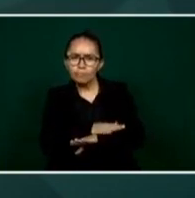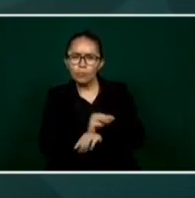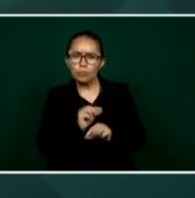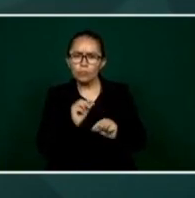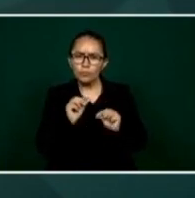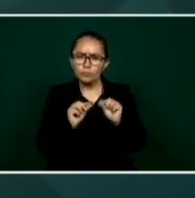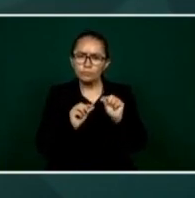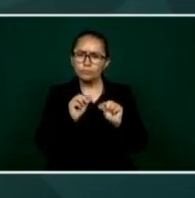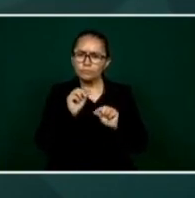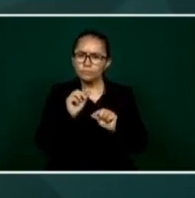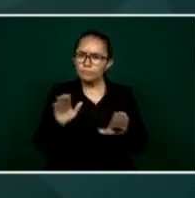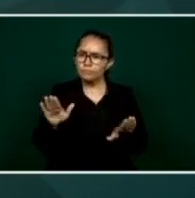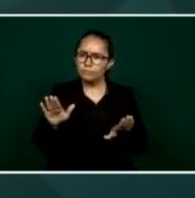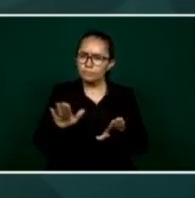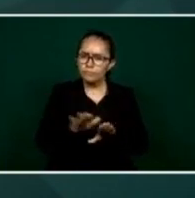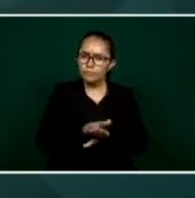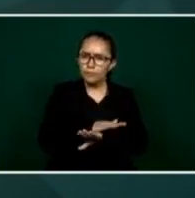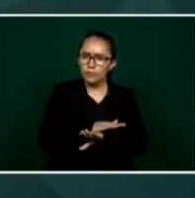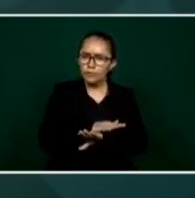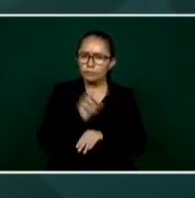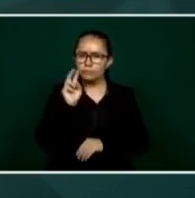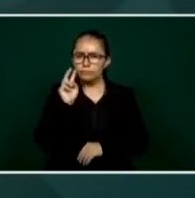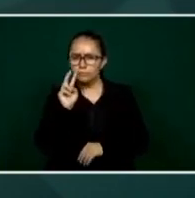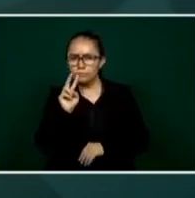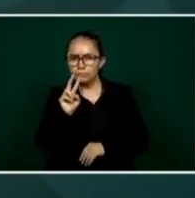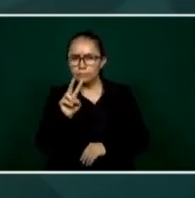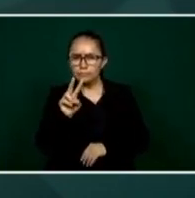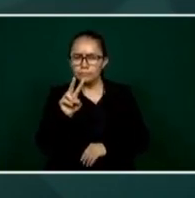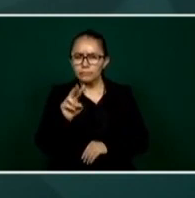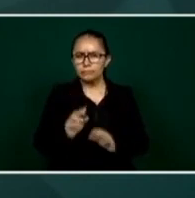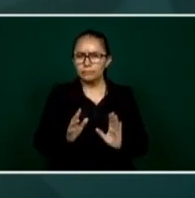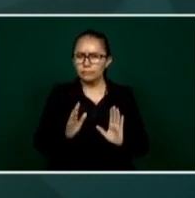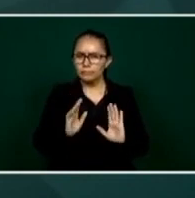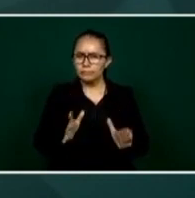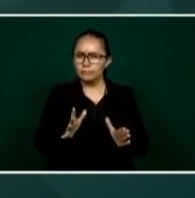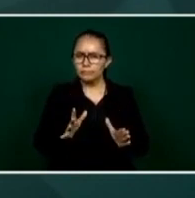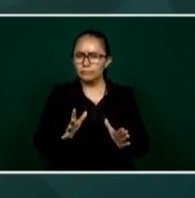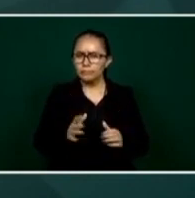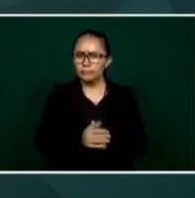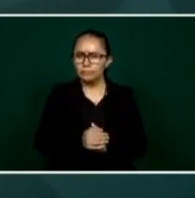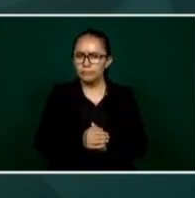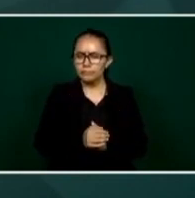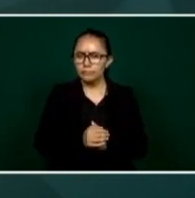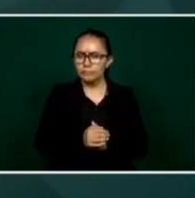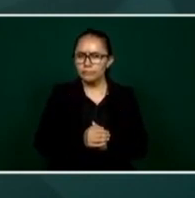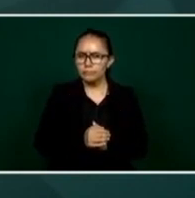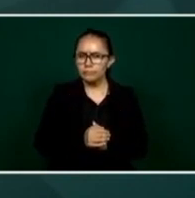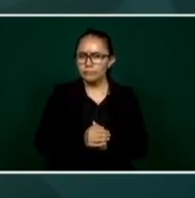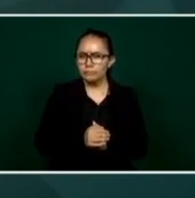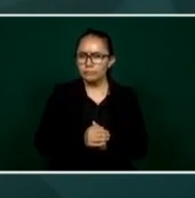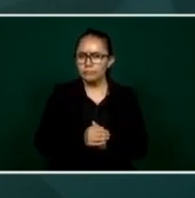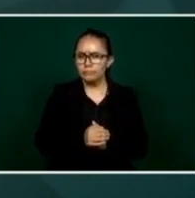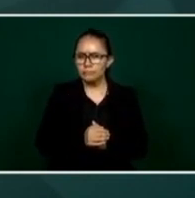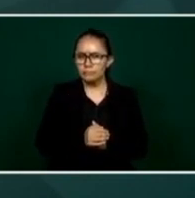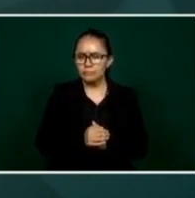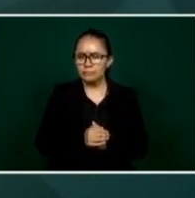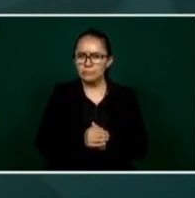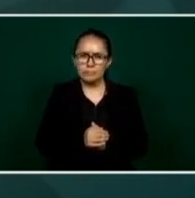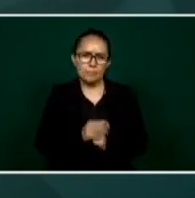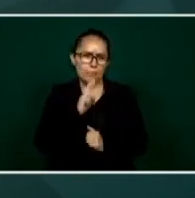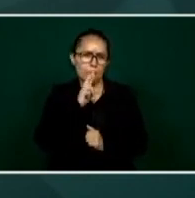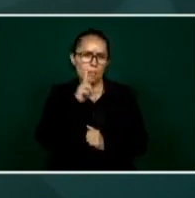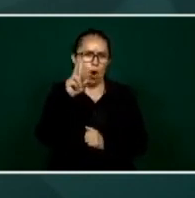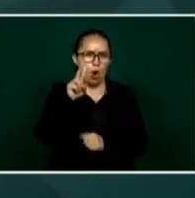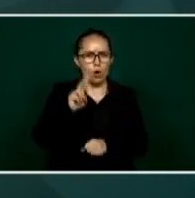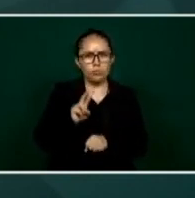es evidente de que hay ahora más seguridad